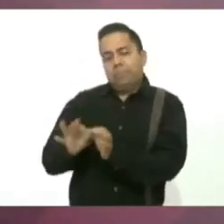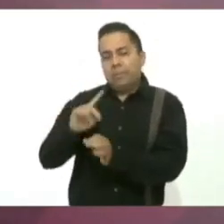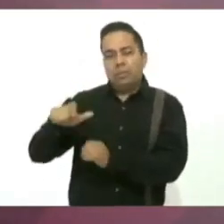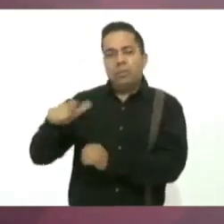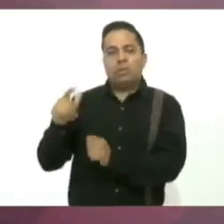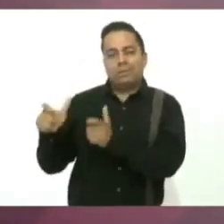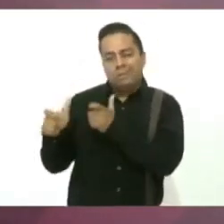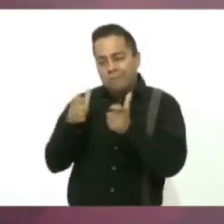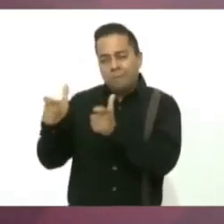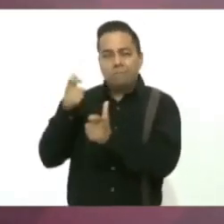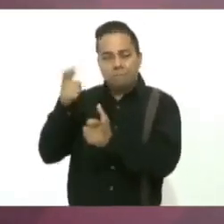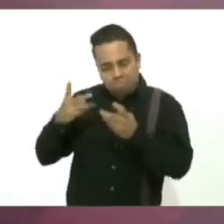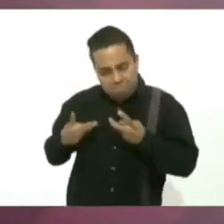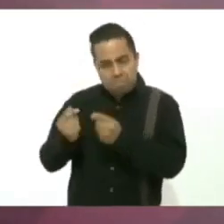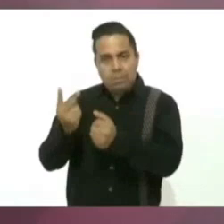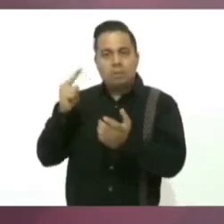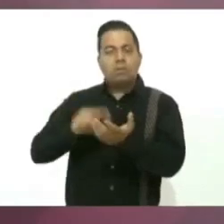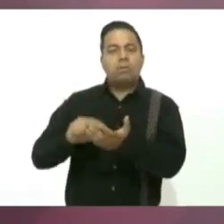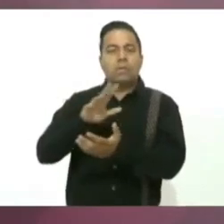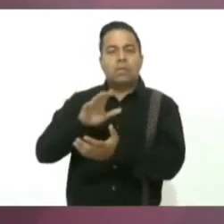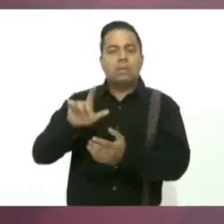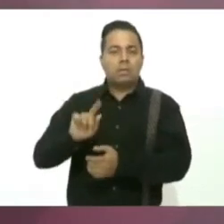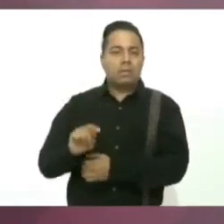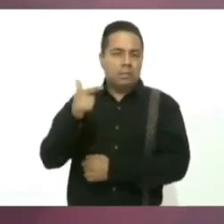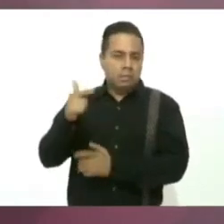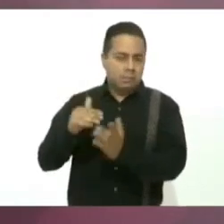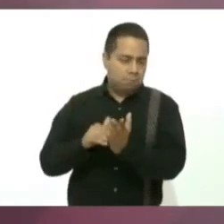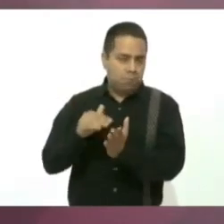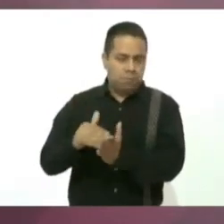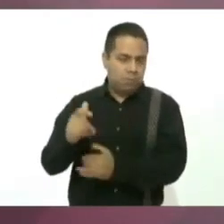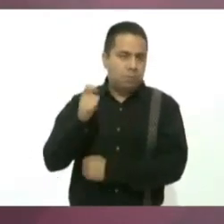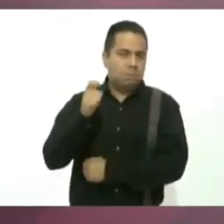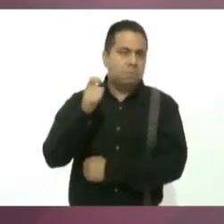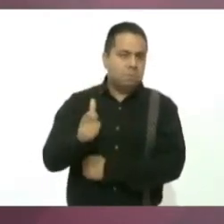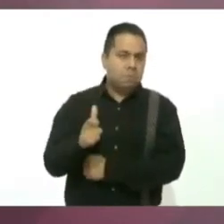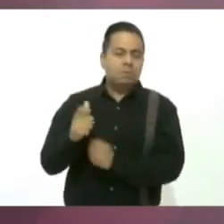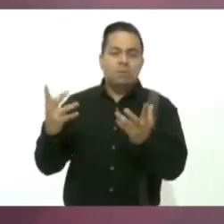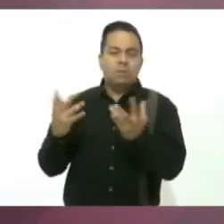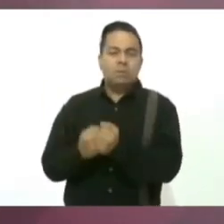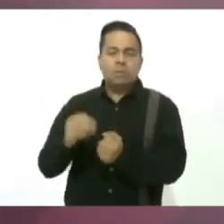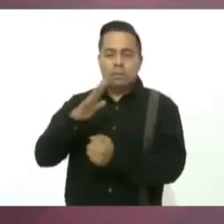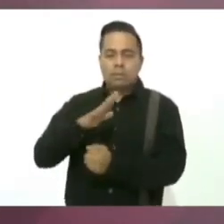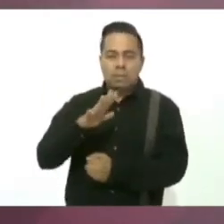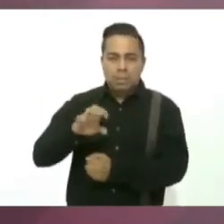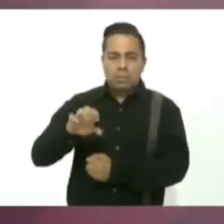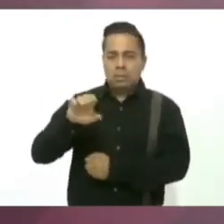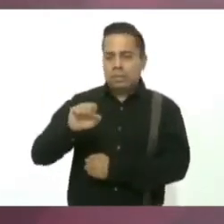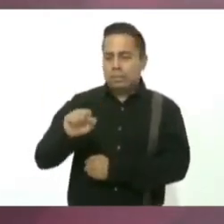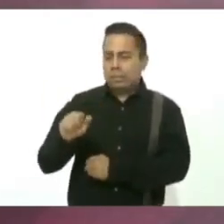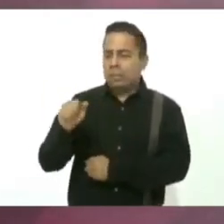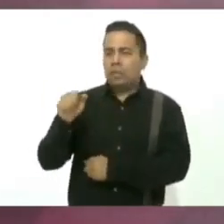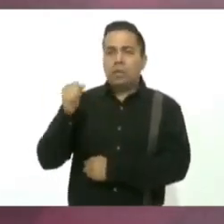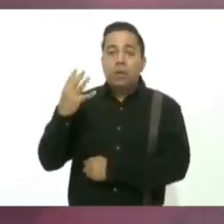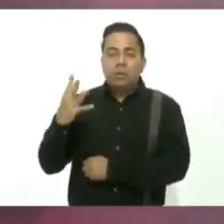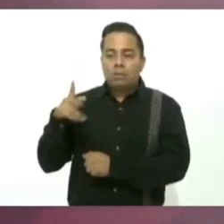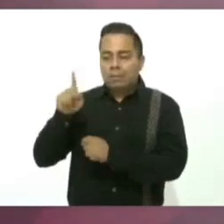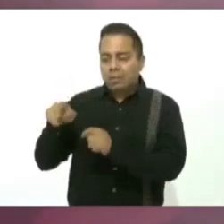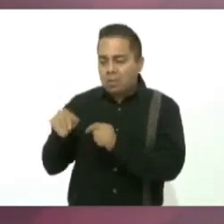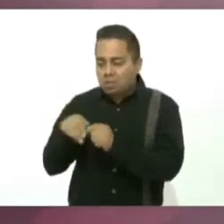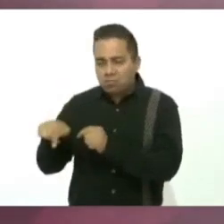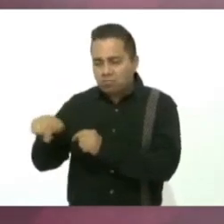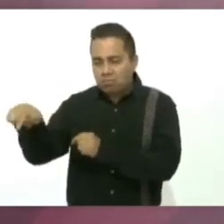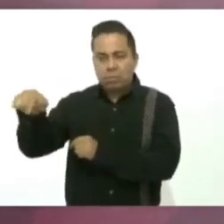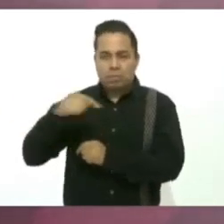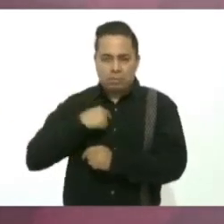caminos con una inversión de 2.577 millones de pesos con 564 kilómetros. Quisiera